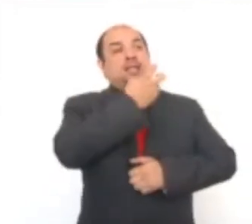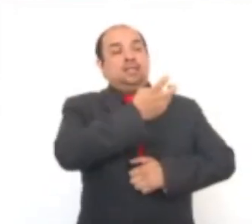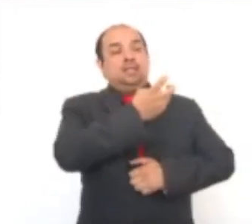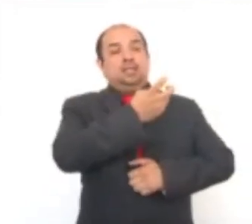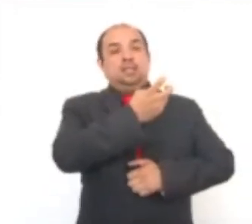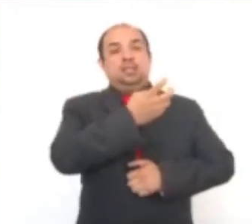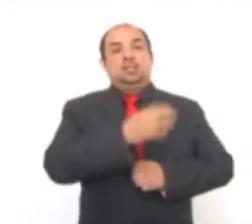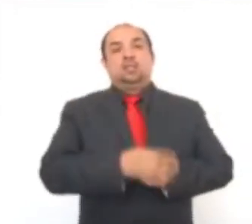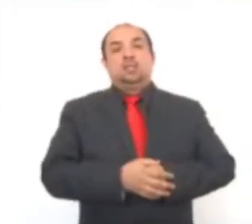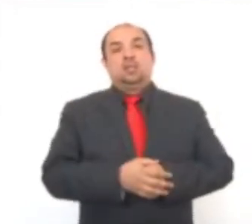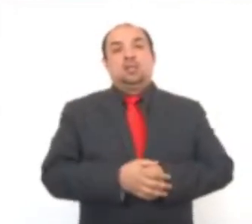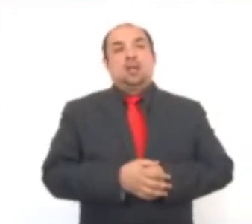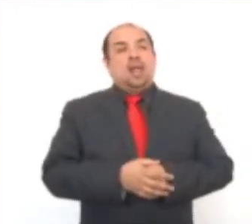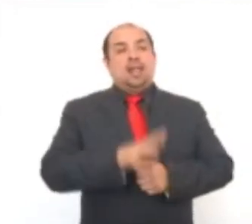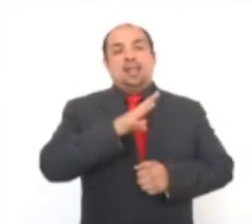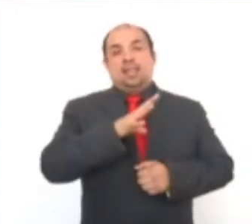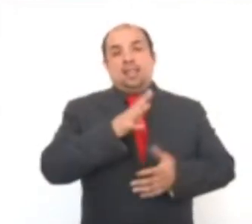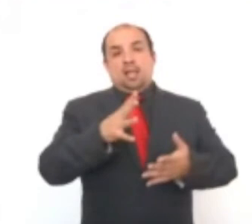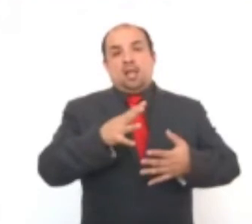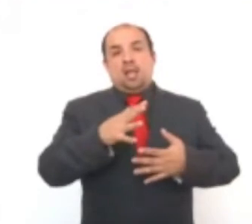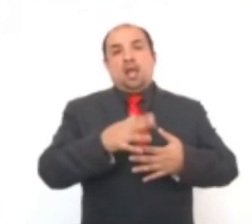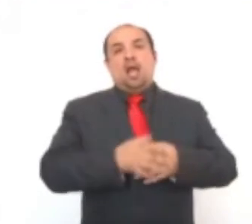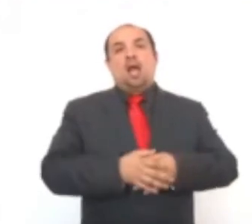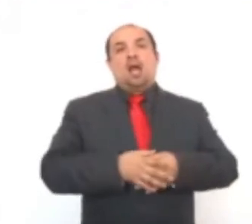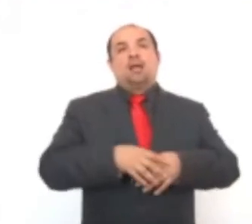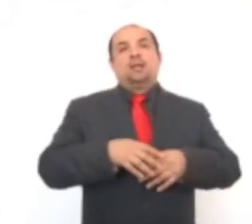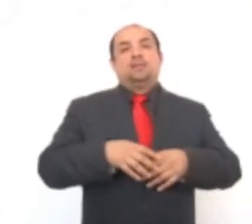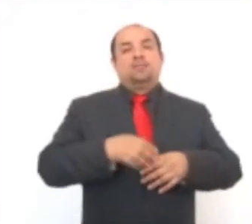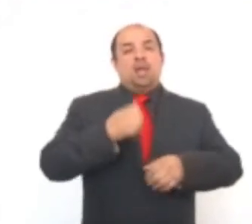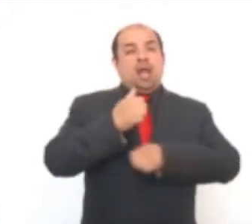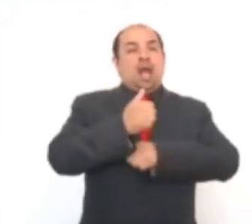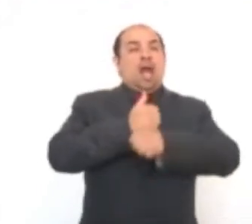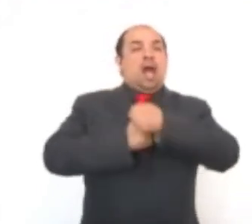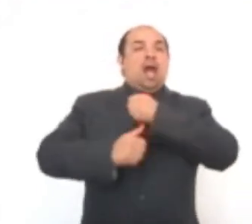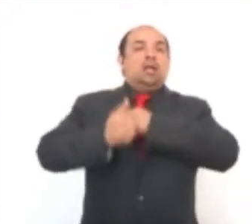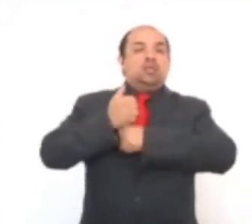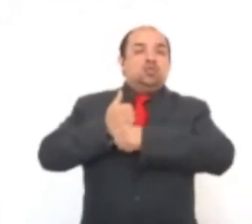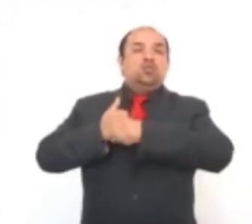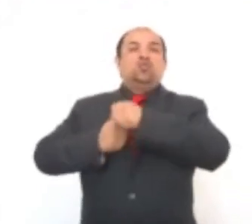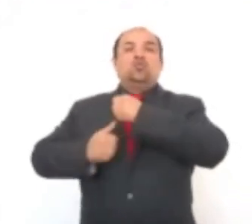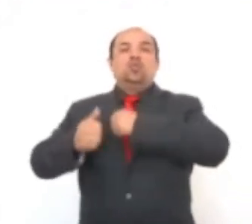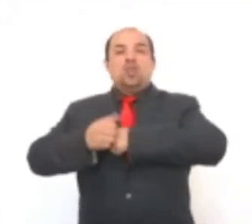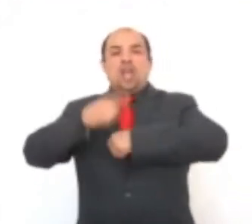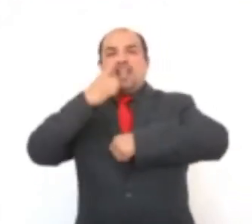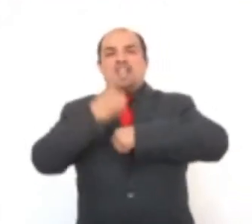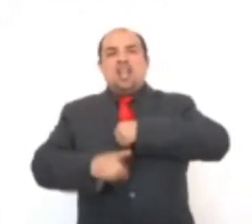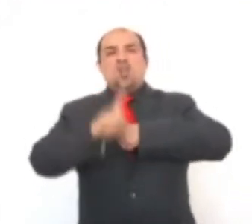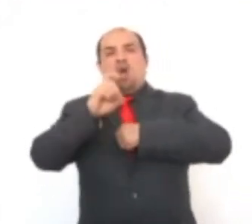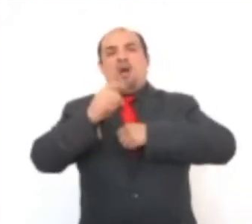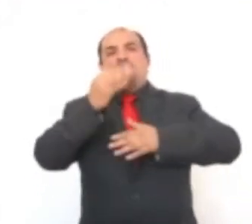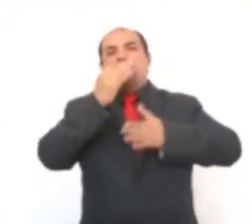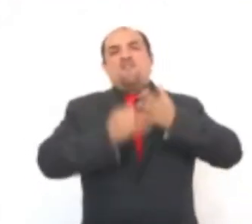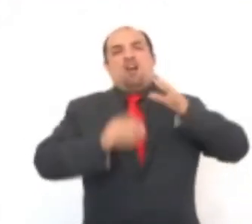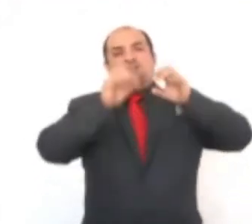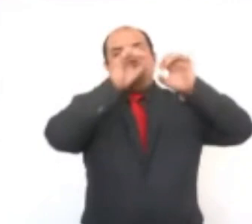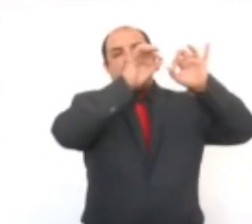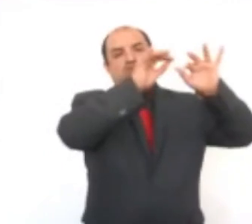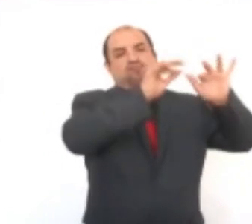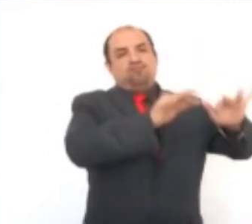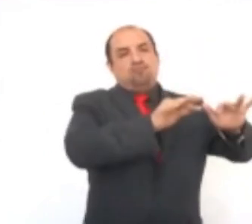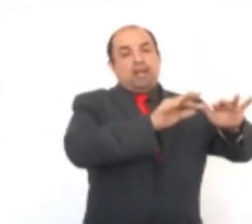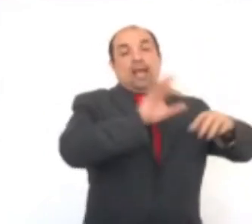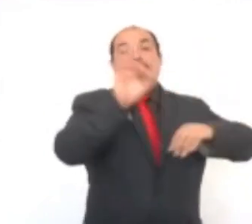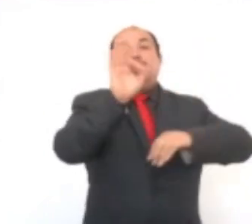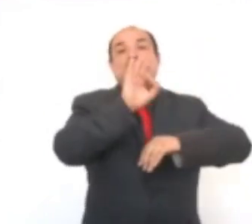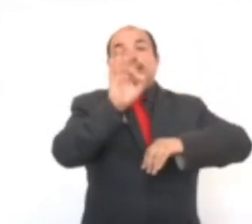venido viendo afectado en los últimos años. Esto quiere decir que es